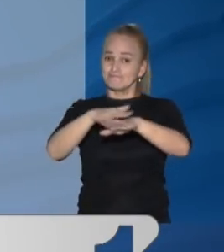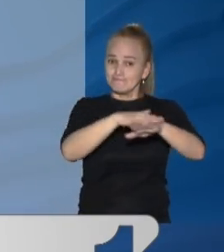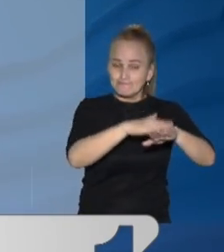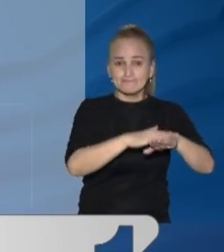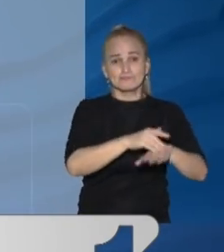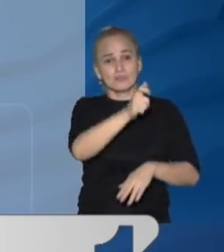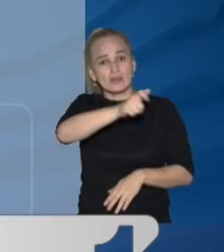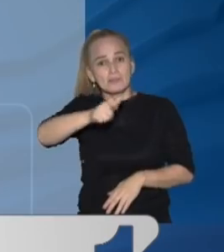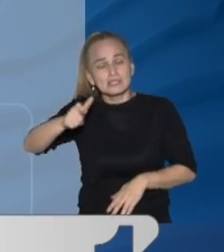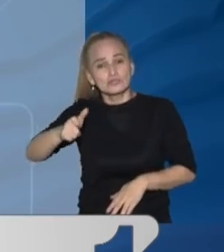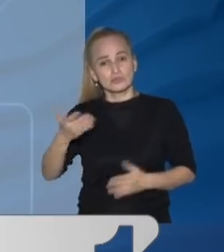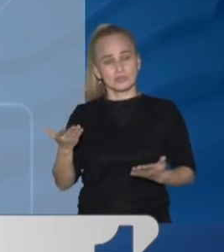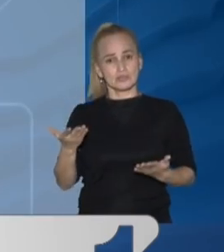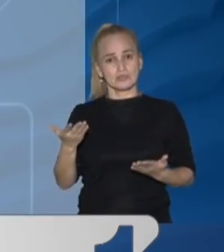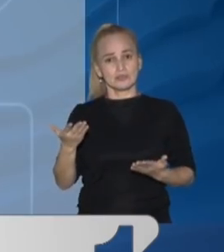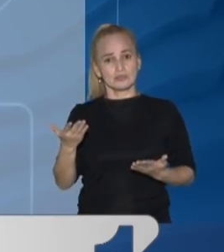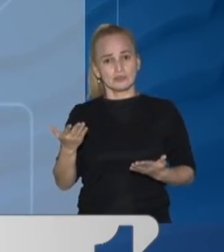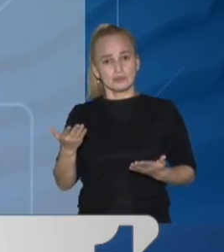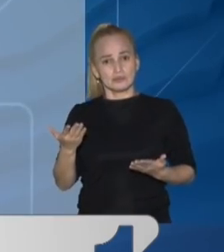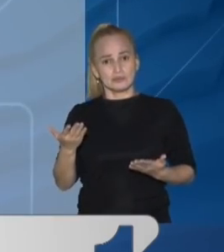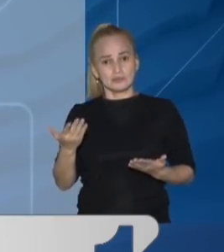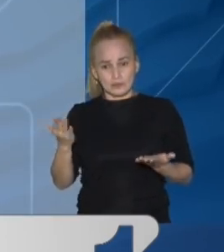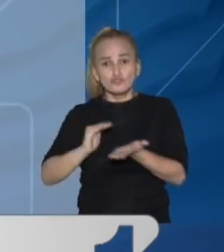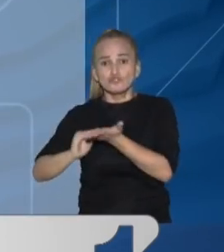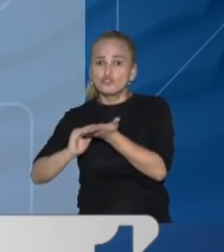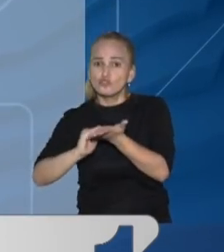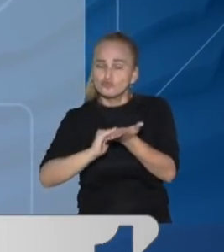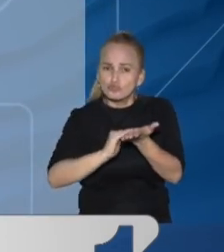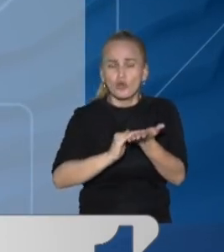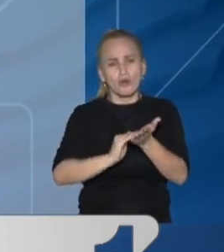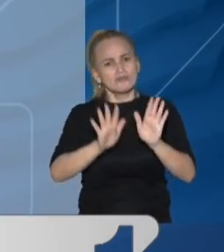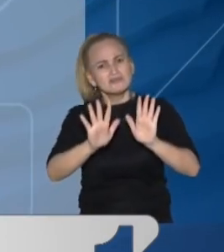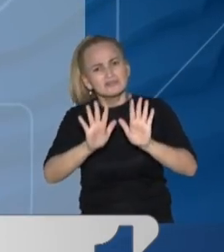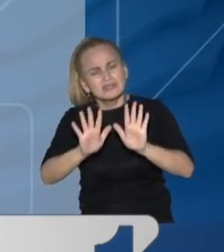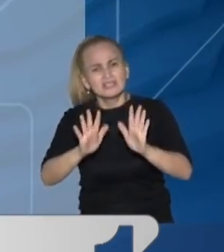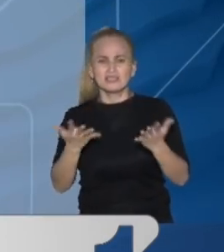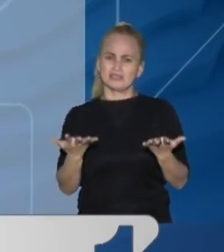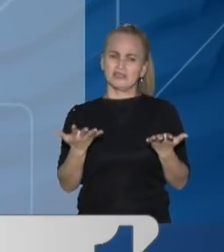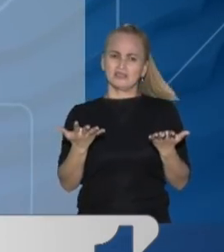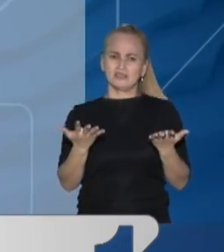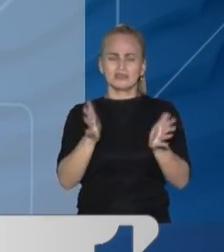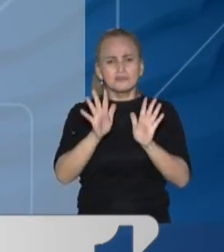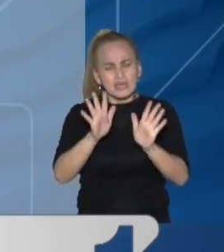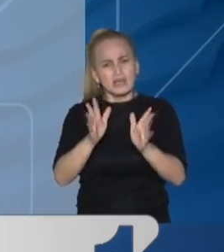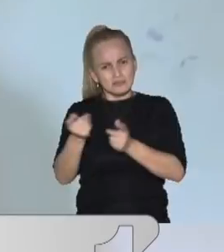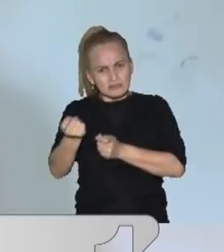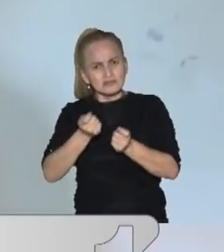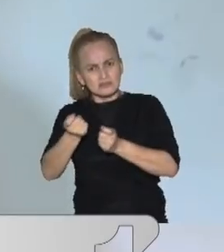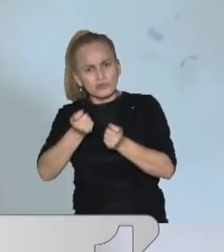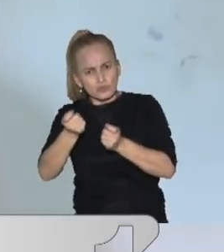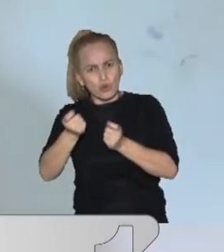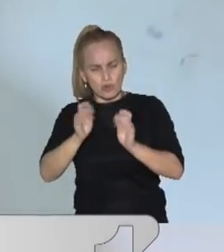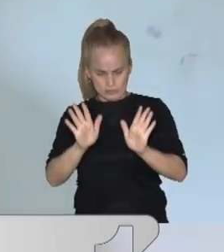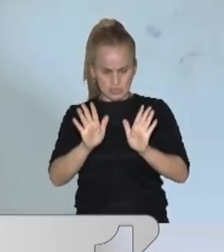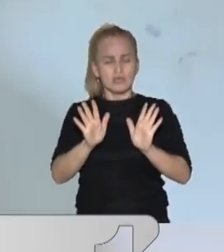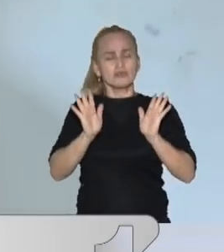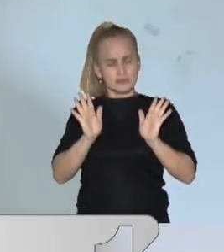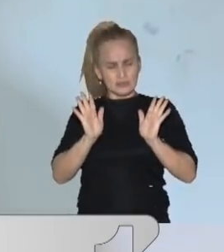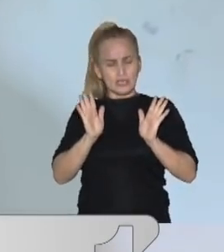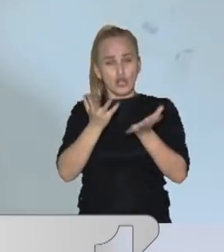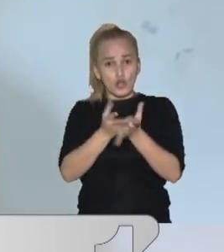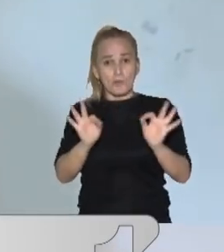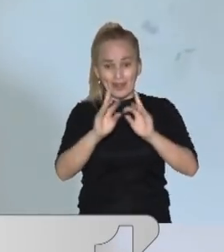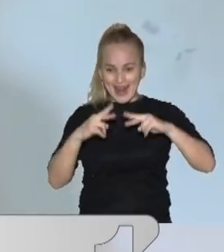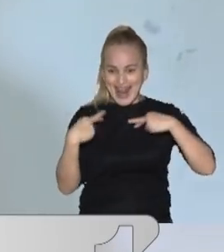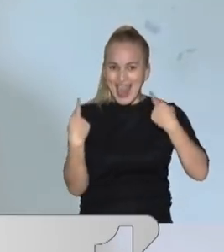que vamos a retomar esta situación, vamos a calmarnos, nosotros tenemos toda la disposición de continuar esas